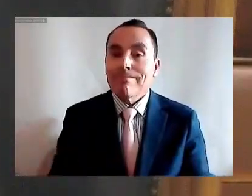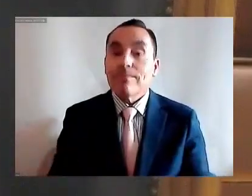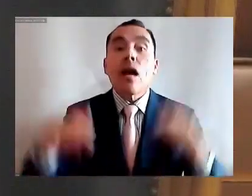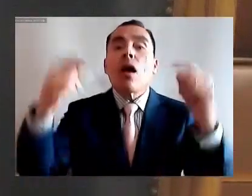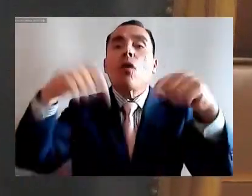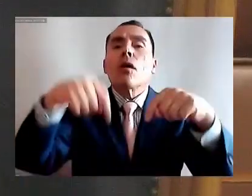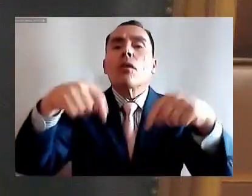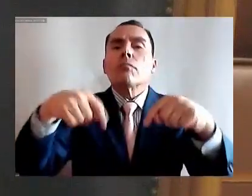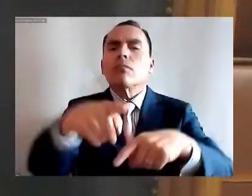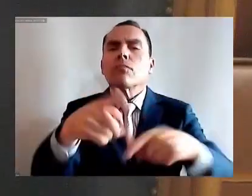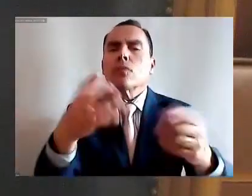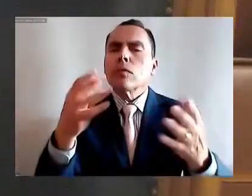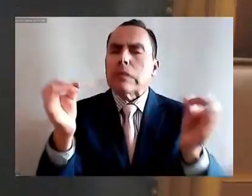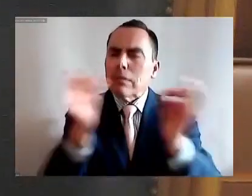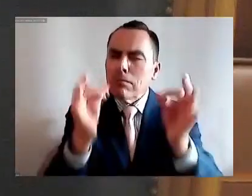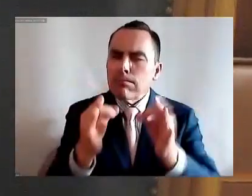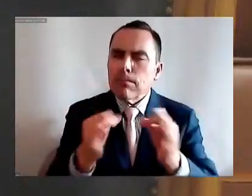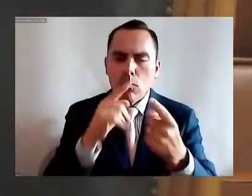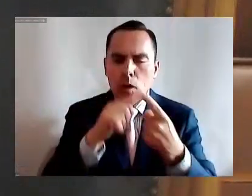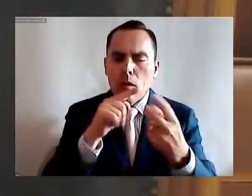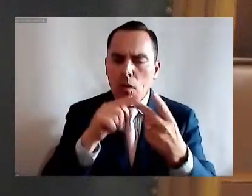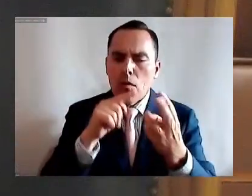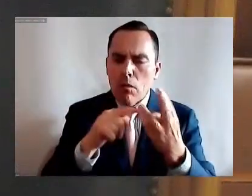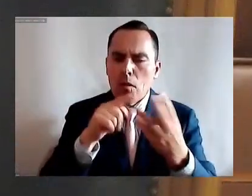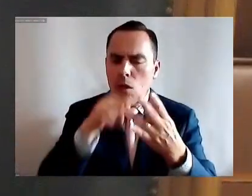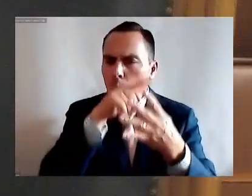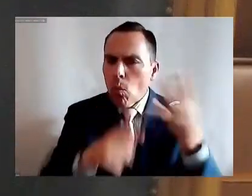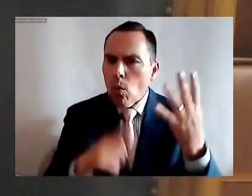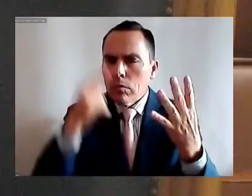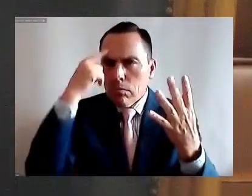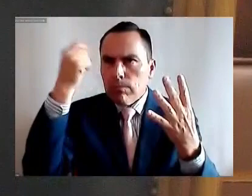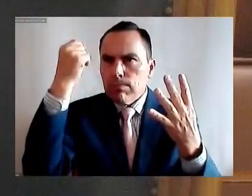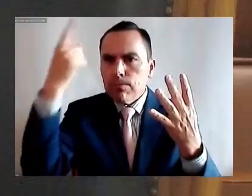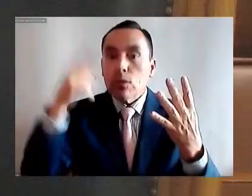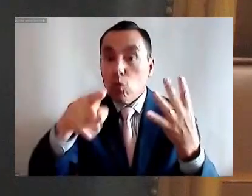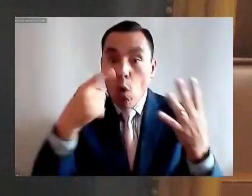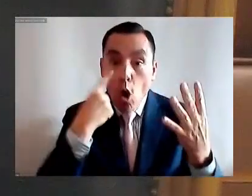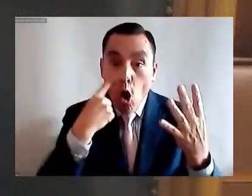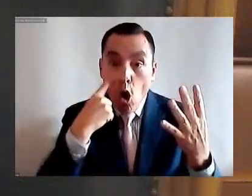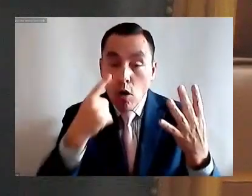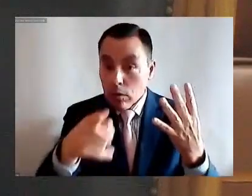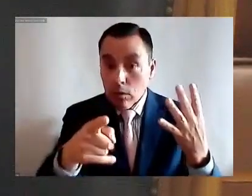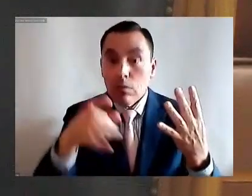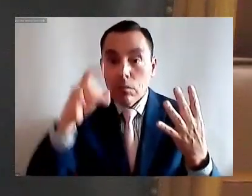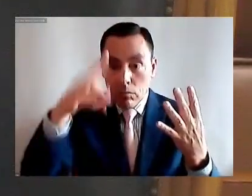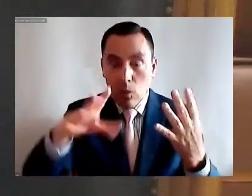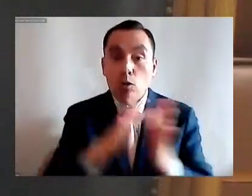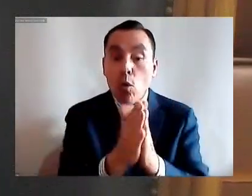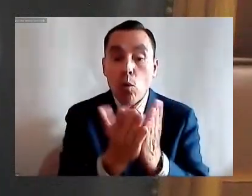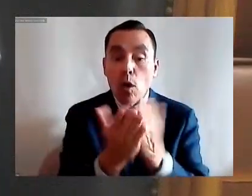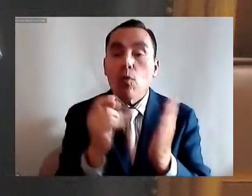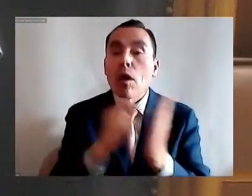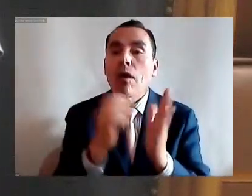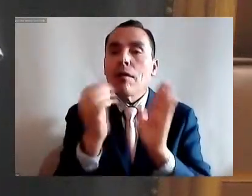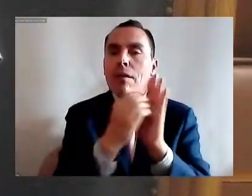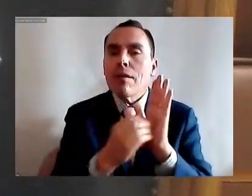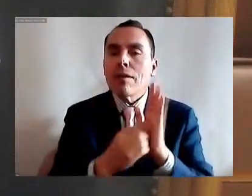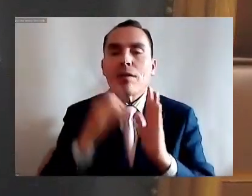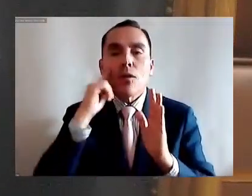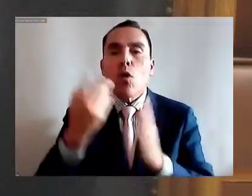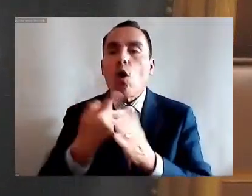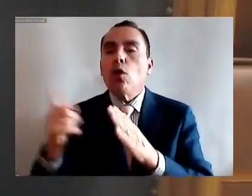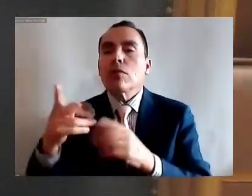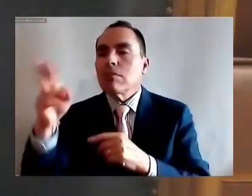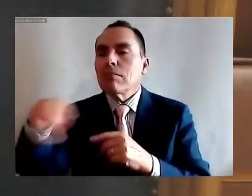de estos lineamientos se han creado cosas que ustedes probablemente conocen, el cuaderno de buenas prácticas, el repositorio de sentencias, los